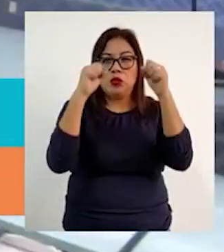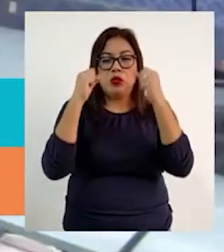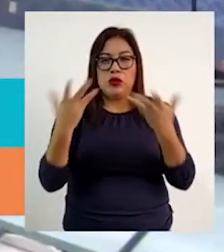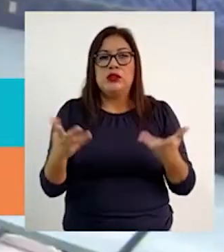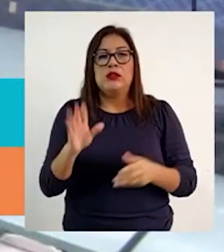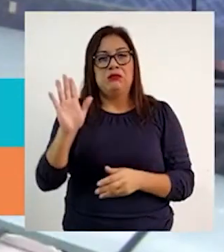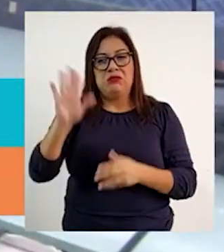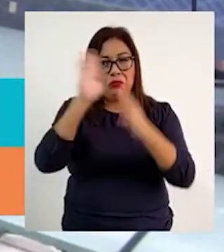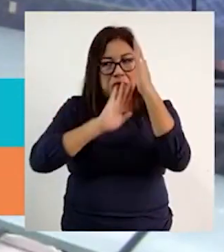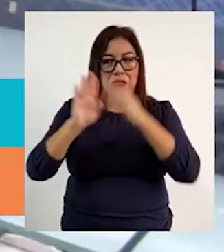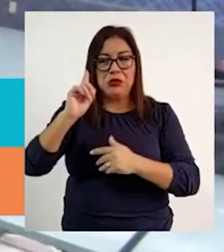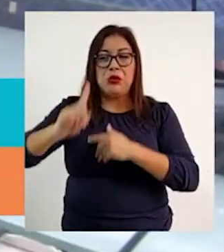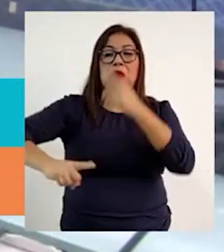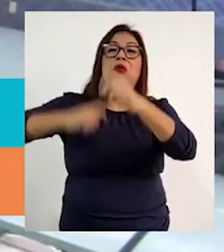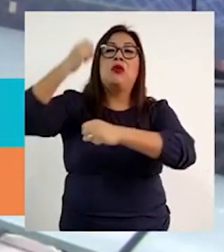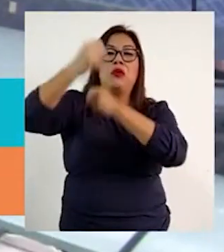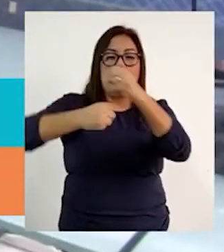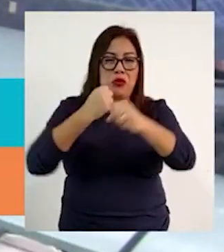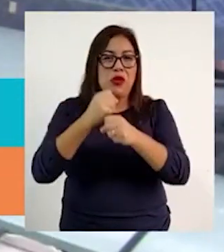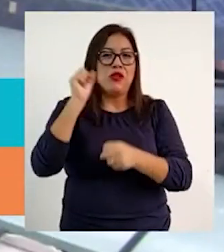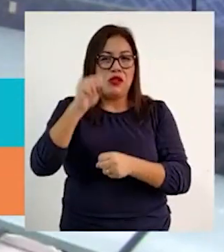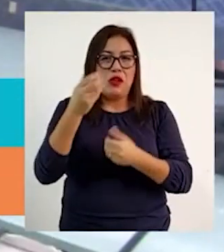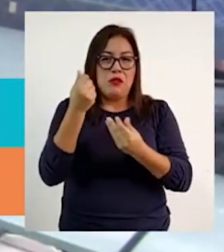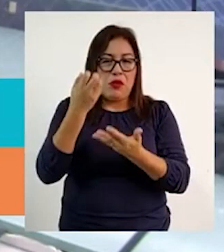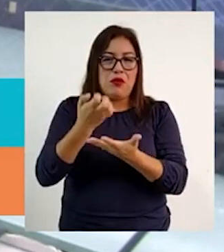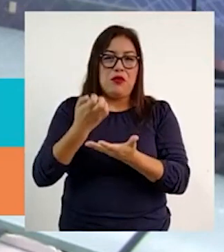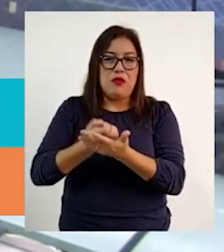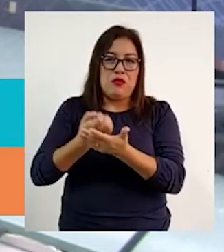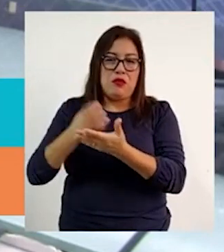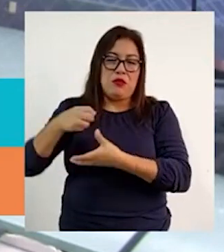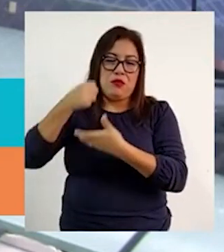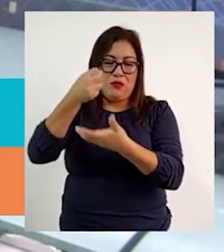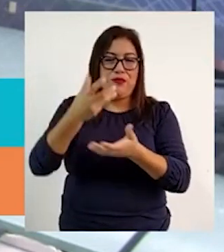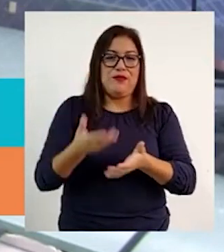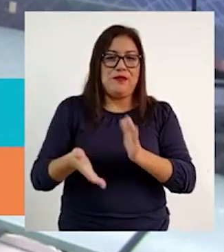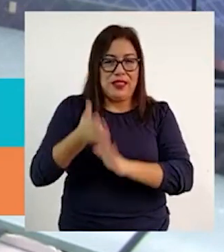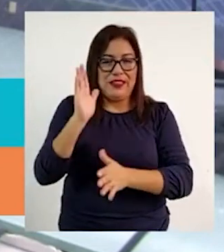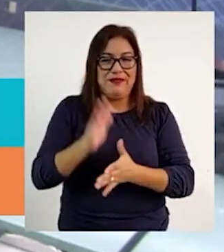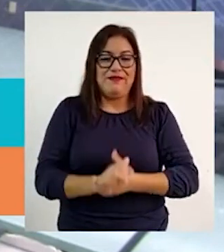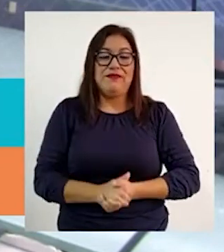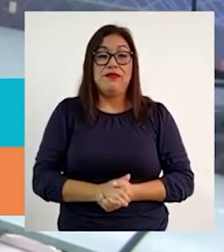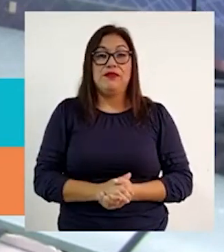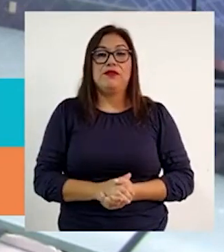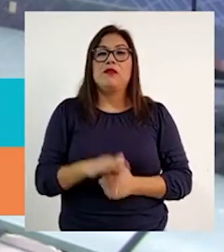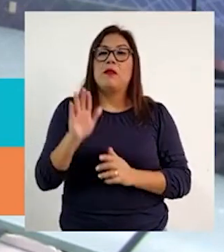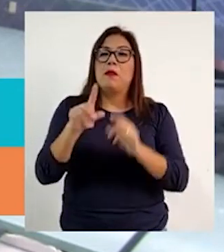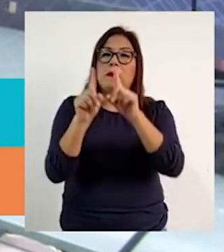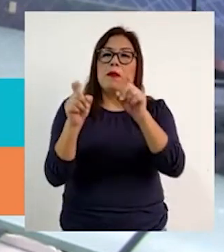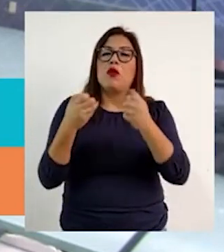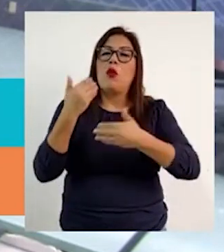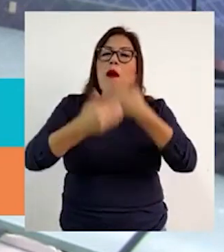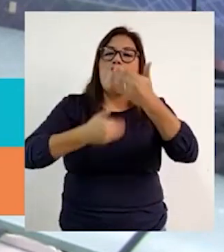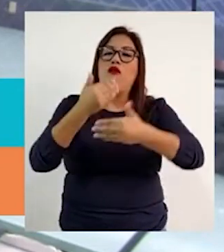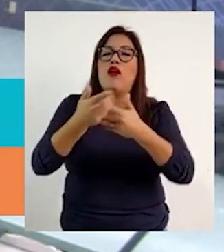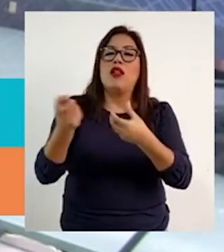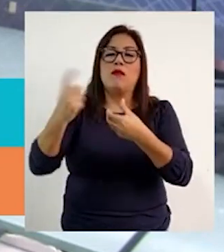día. En ese sentido, ¿cómo estamos? ¿Cuál es nuestro avance de la participación que vamos a tener en